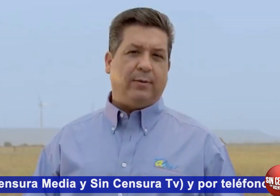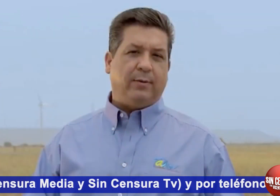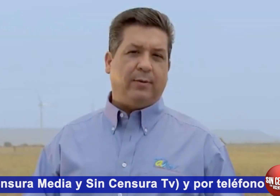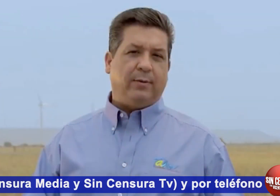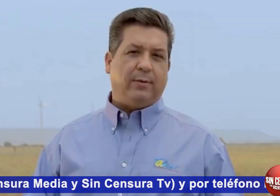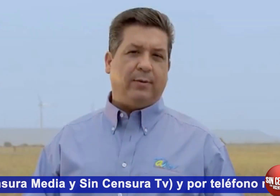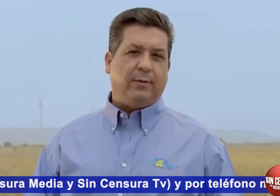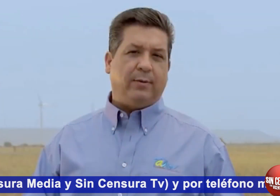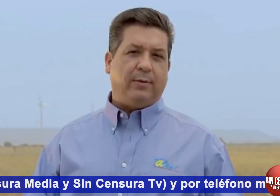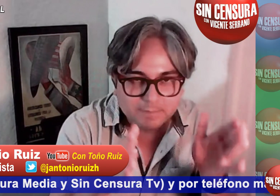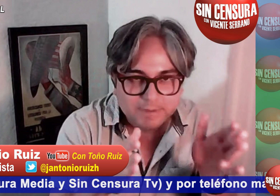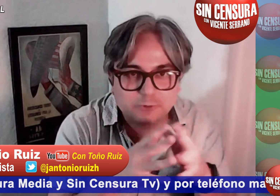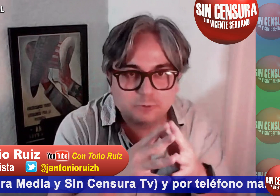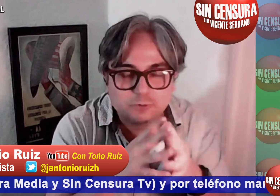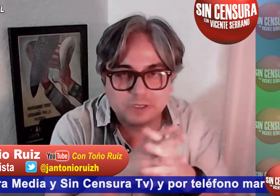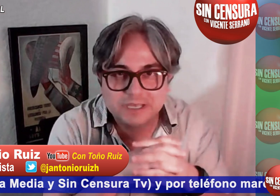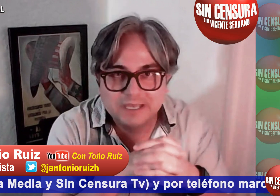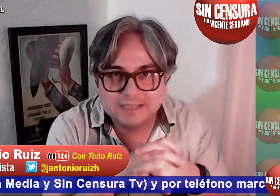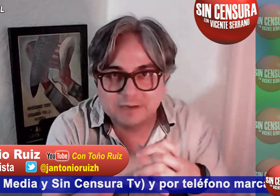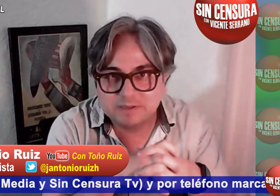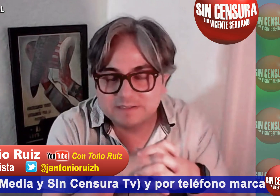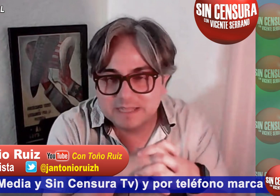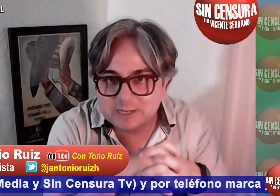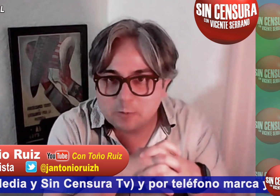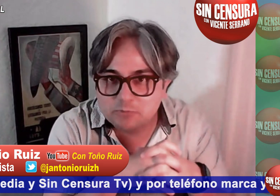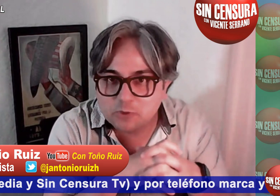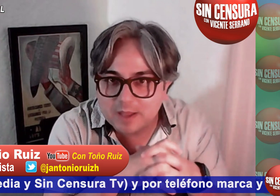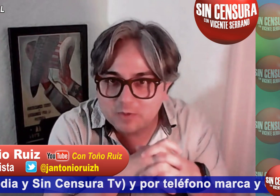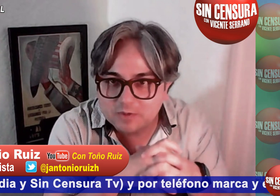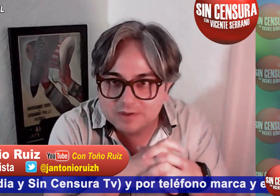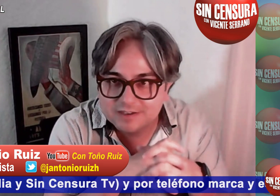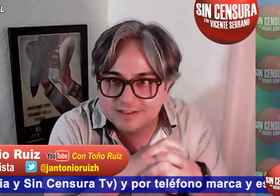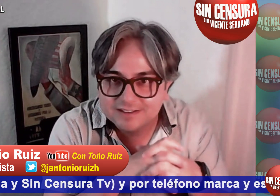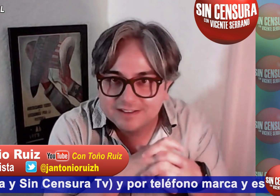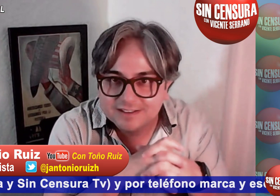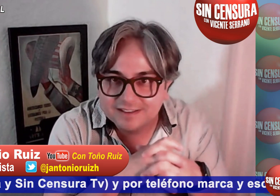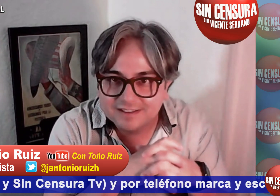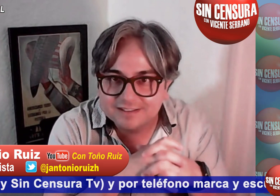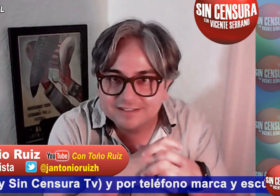quiera ponerse en los zapatos del presidente López Obrador.